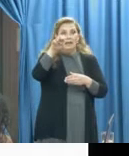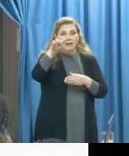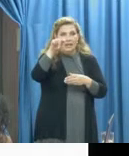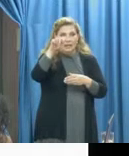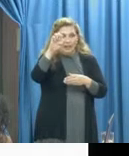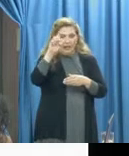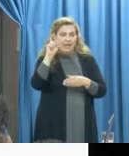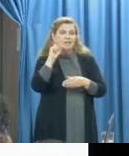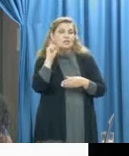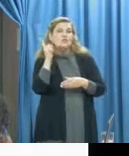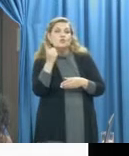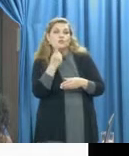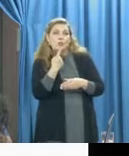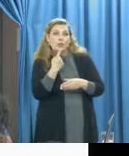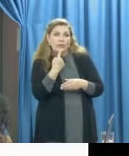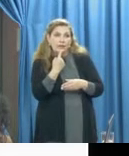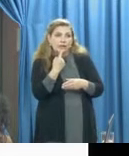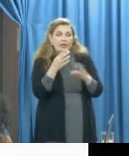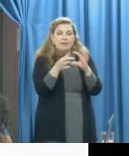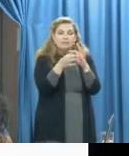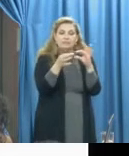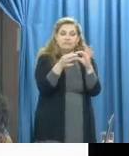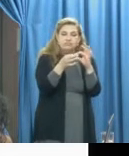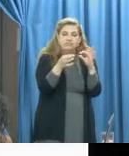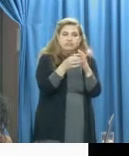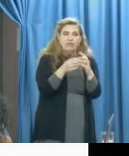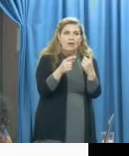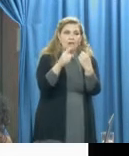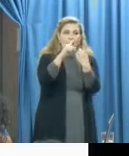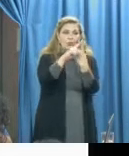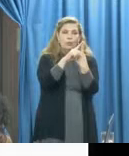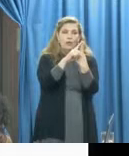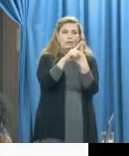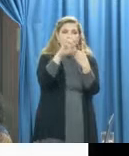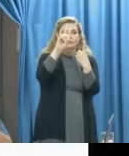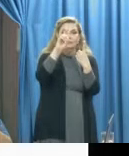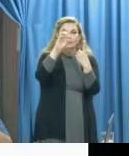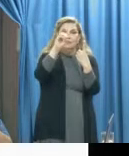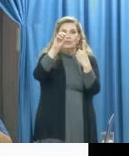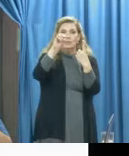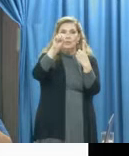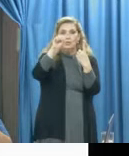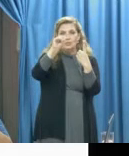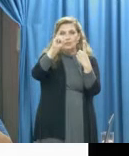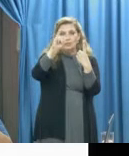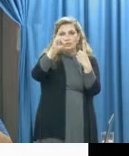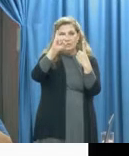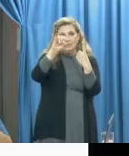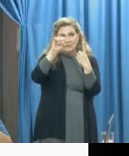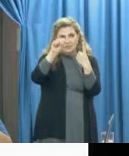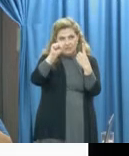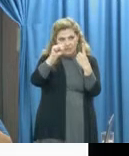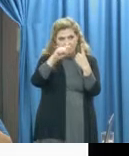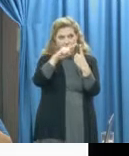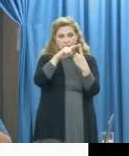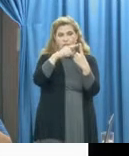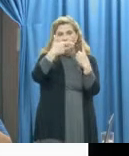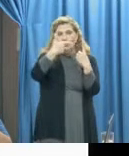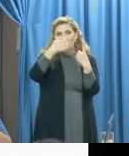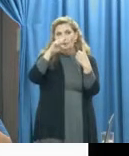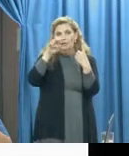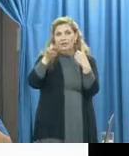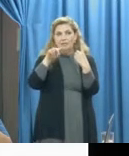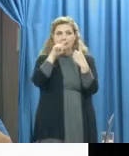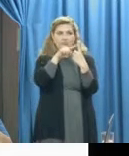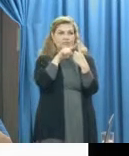dominante se describe que para que se presente solo tiene que haber una dosis del gen, una sola dosis. Esta